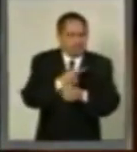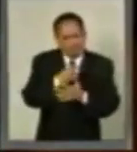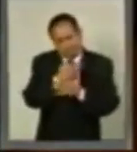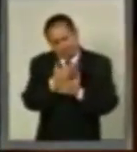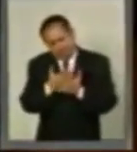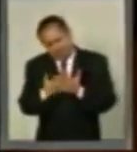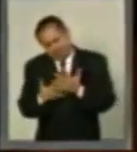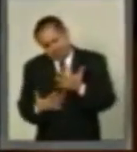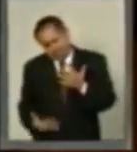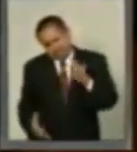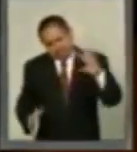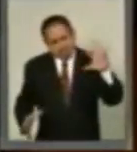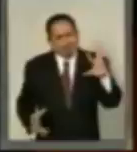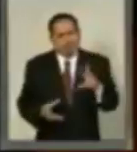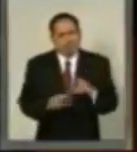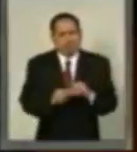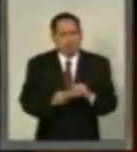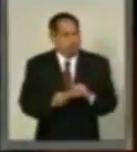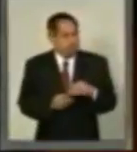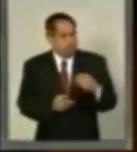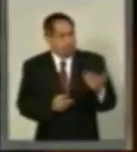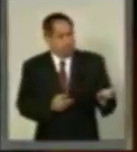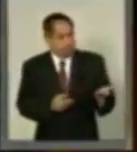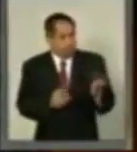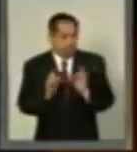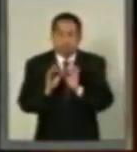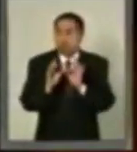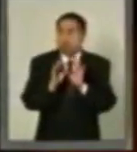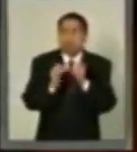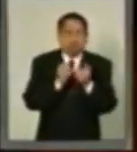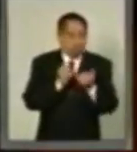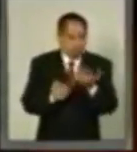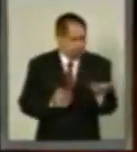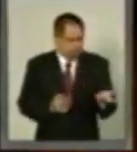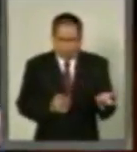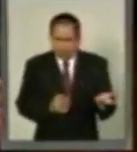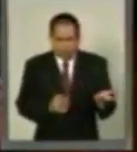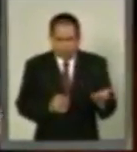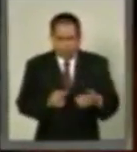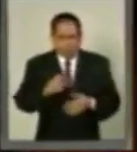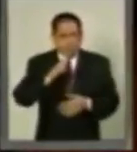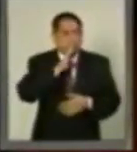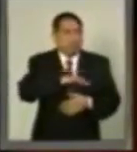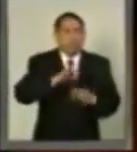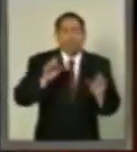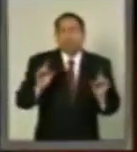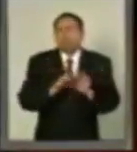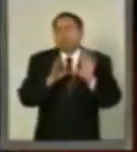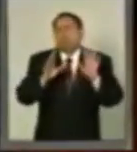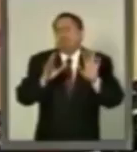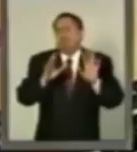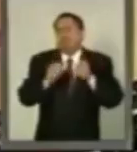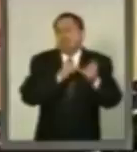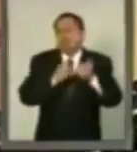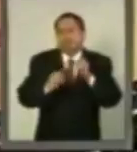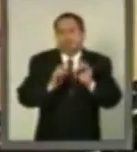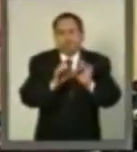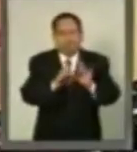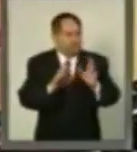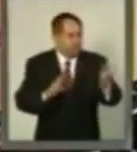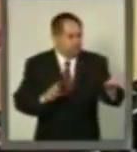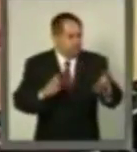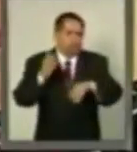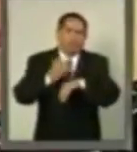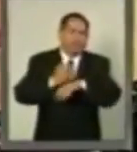enumerado, ¿son una desafortunada coincidencia? ¿Es la mala aventura del país o su gobierno? ¿O